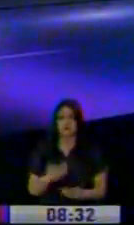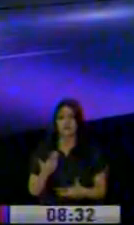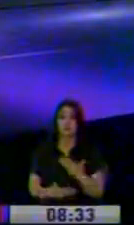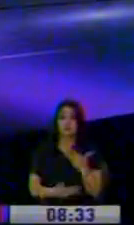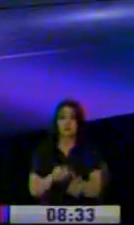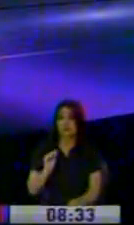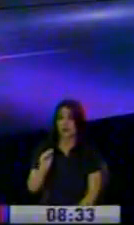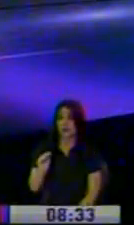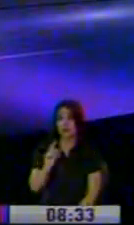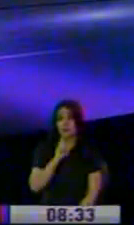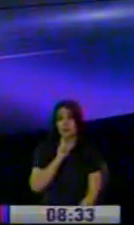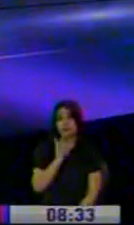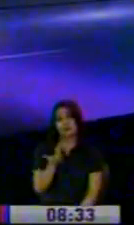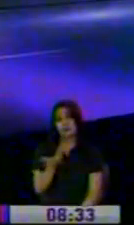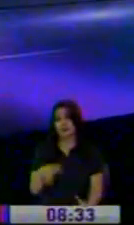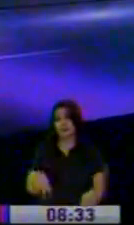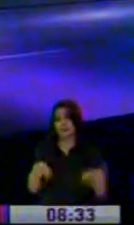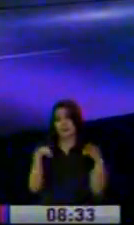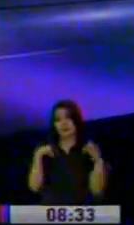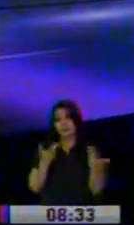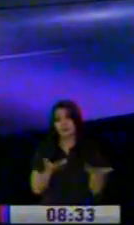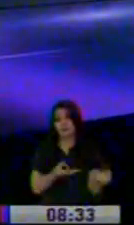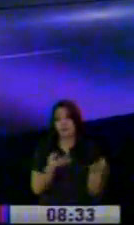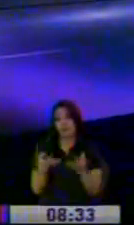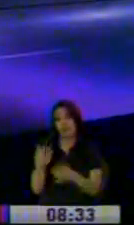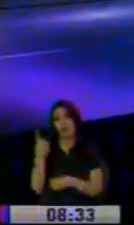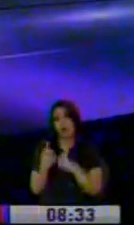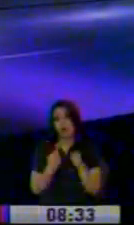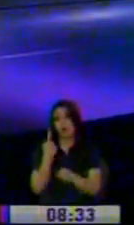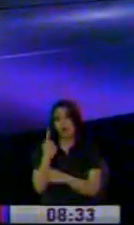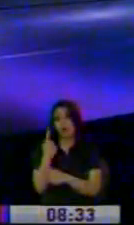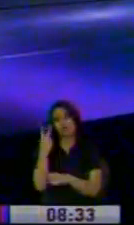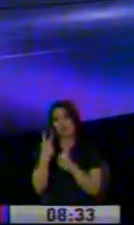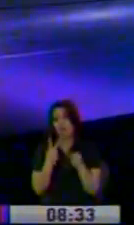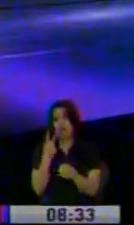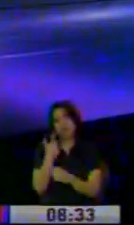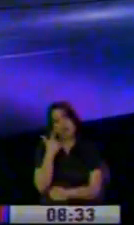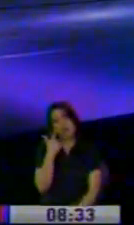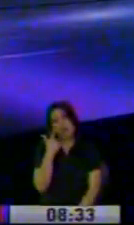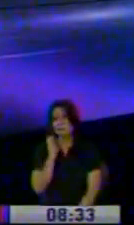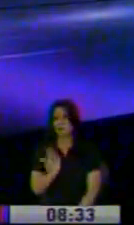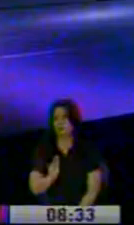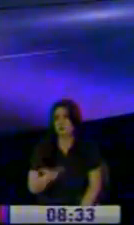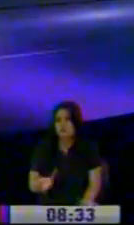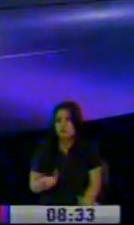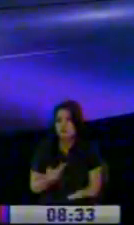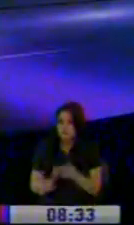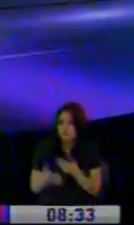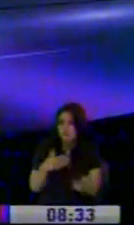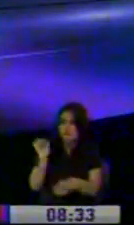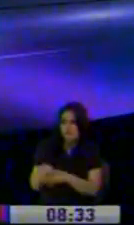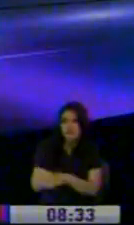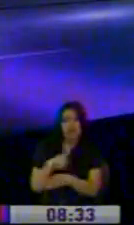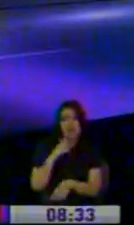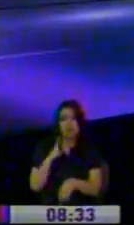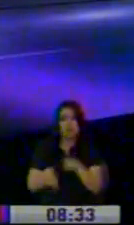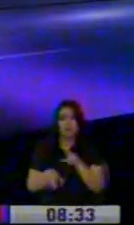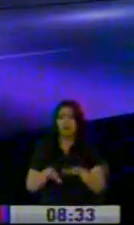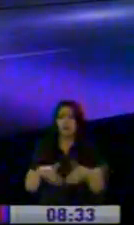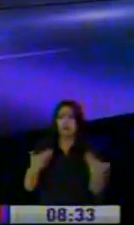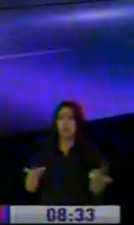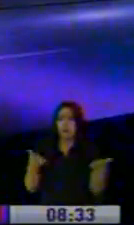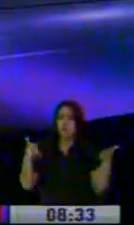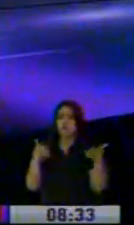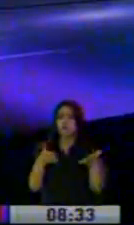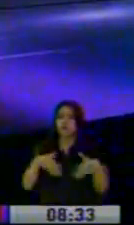los vecinos, verano, no hay plata, y como no hay plata, en un año, año y medio, ya veremos, como que no importara. Cómo están tratando, cómo